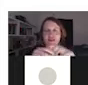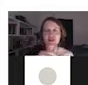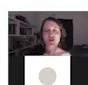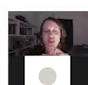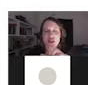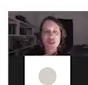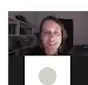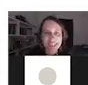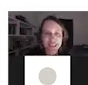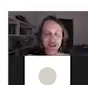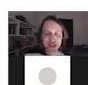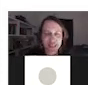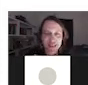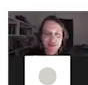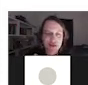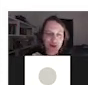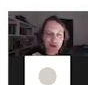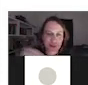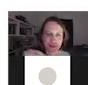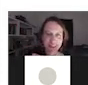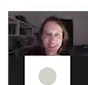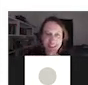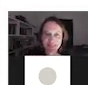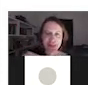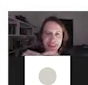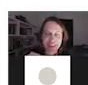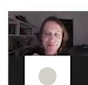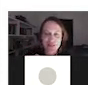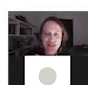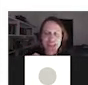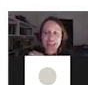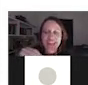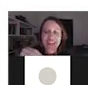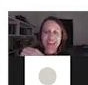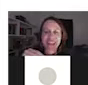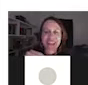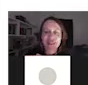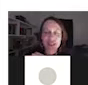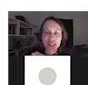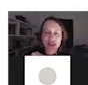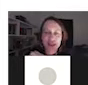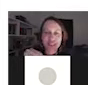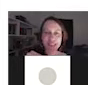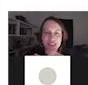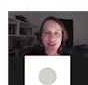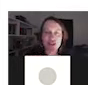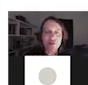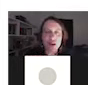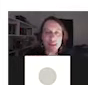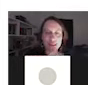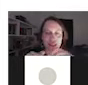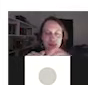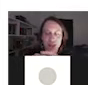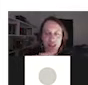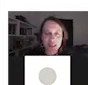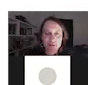¿Qué sucede con estas canciones? Les hago una pregunta mientras platicamos. Adelante, adelante. ¿Qué sucede con estas canciones? ¿Cómo